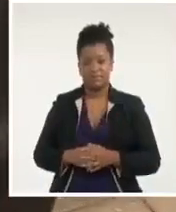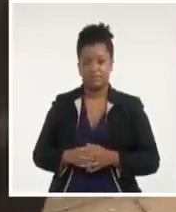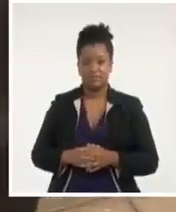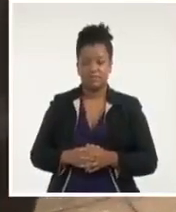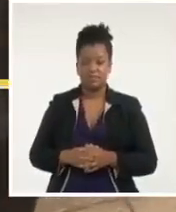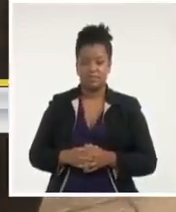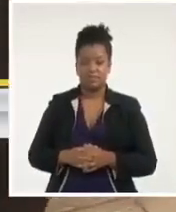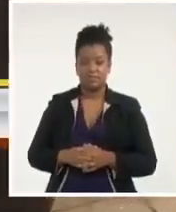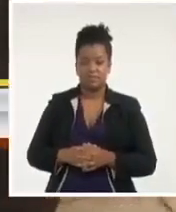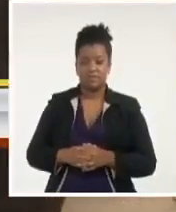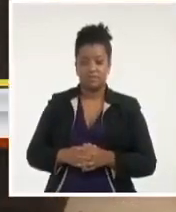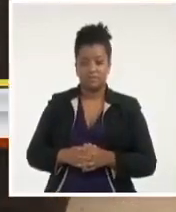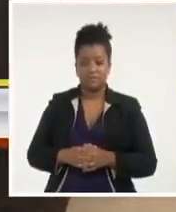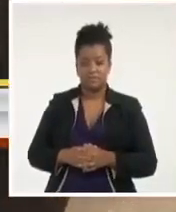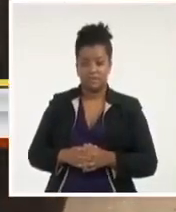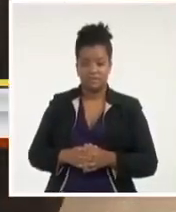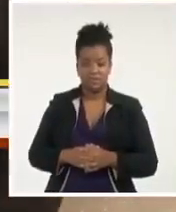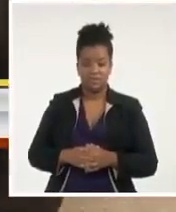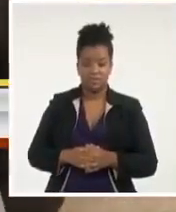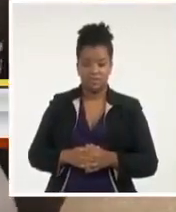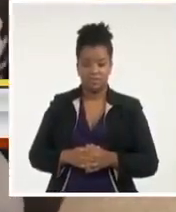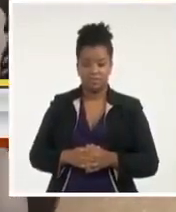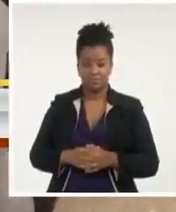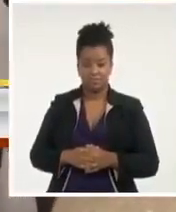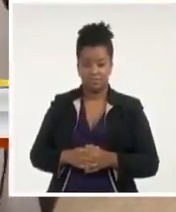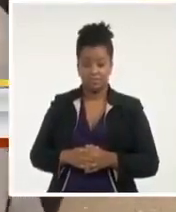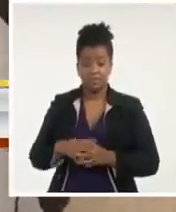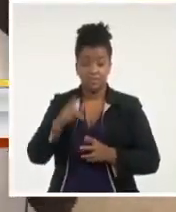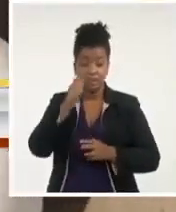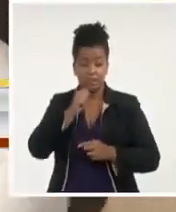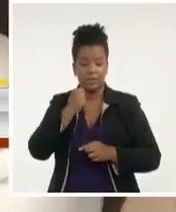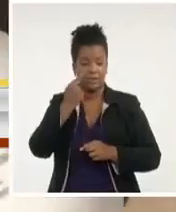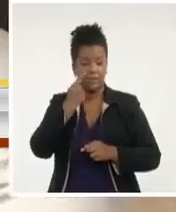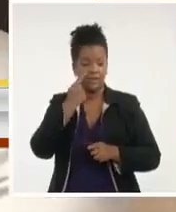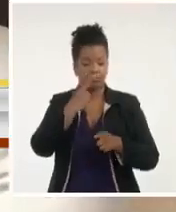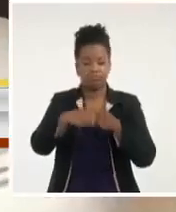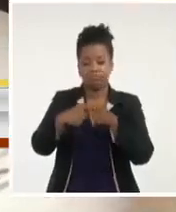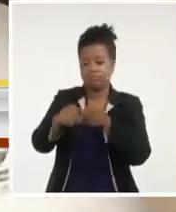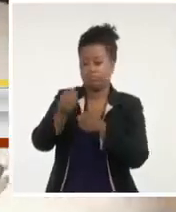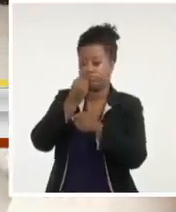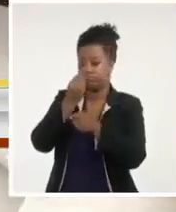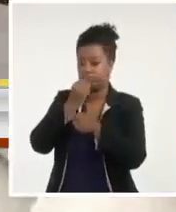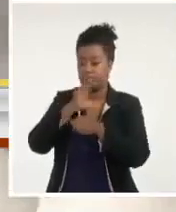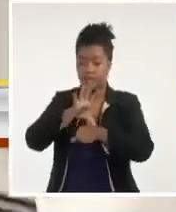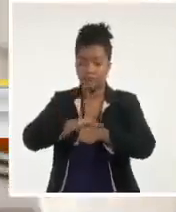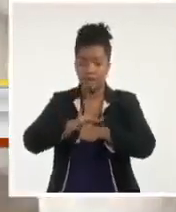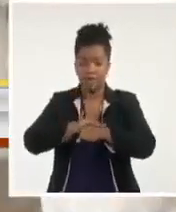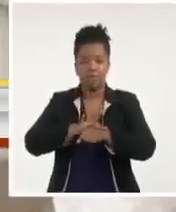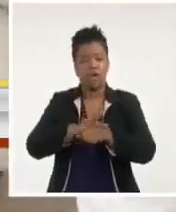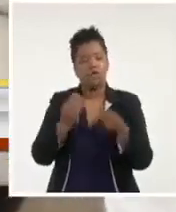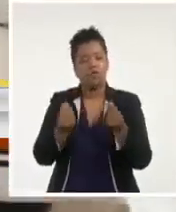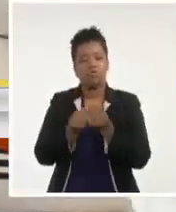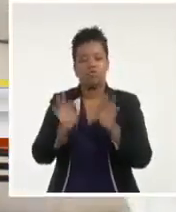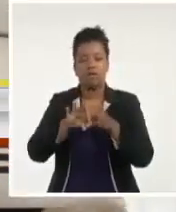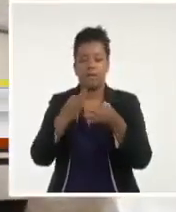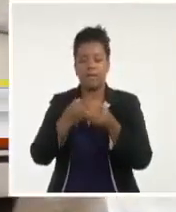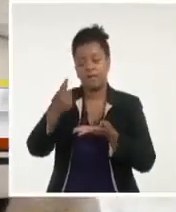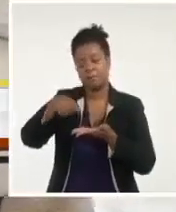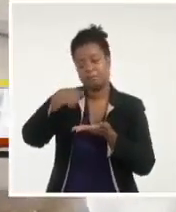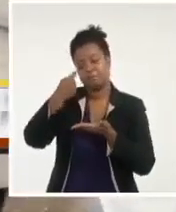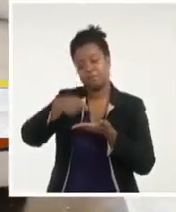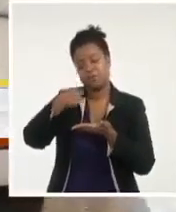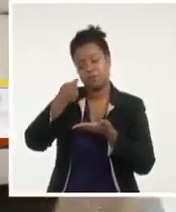gente en los edificios allí. Luego de chequear los aseguramientos para los enfermos, Reinaldo almorzó con su familia el domingo.